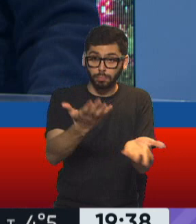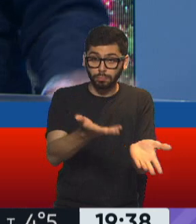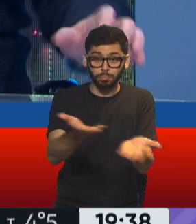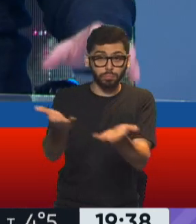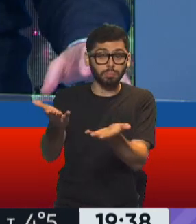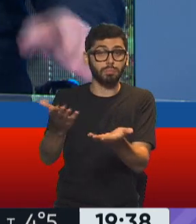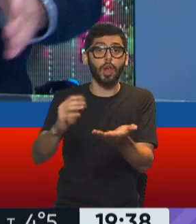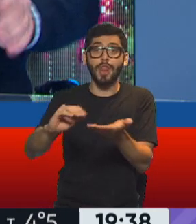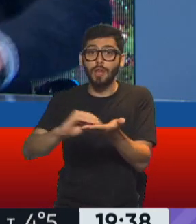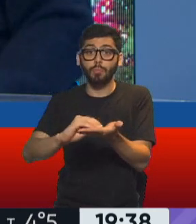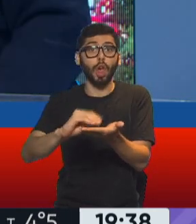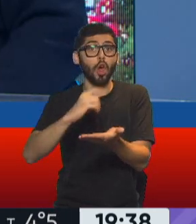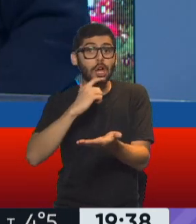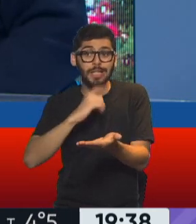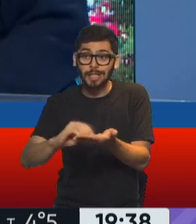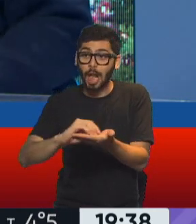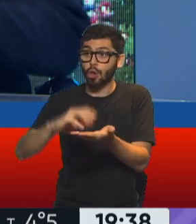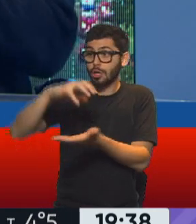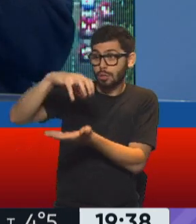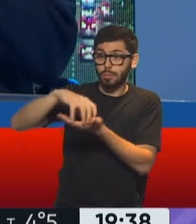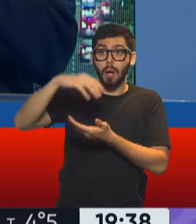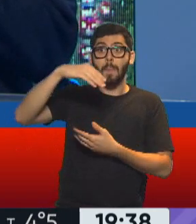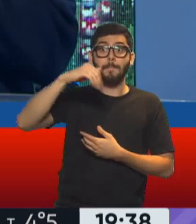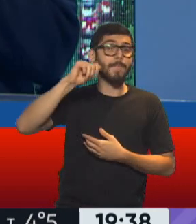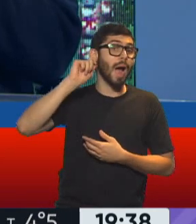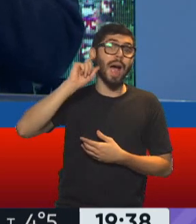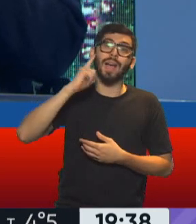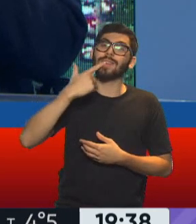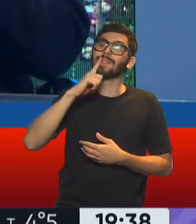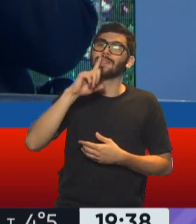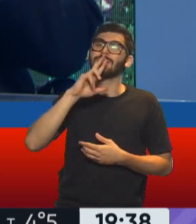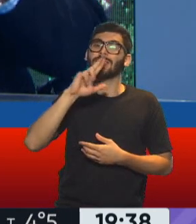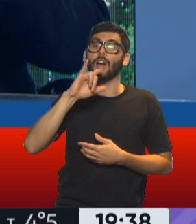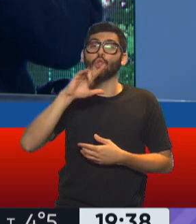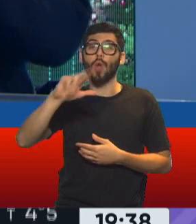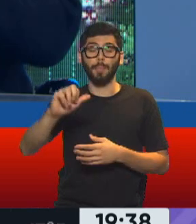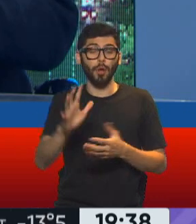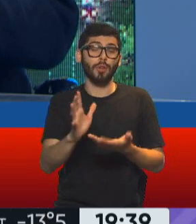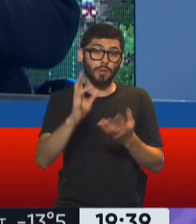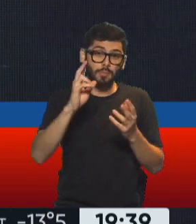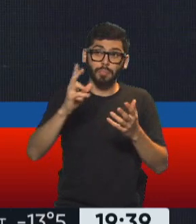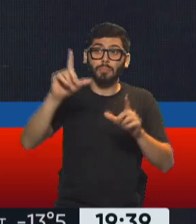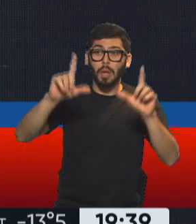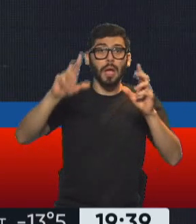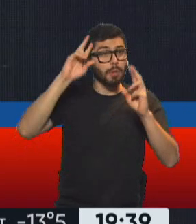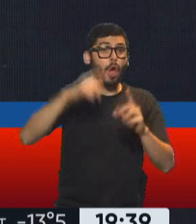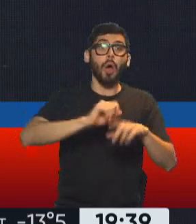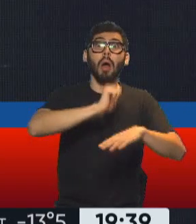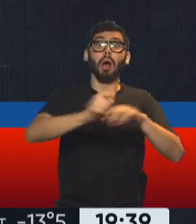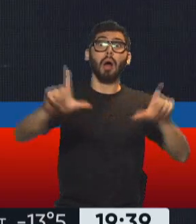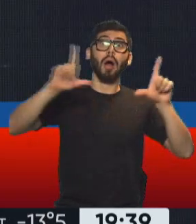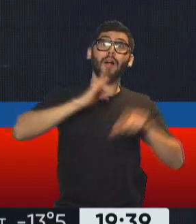Tienen diputados, tienen senadores, tienen consejeros de la magistratura, pero que no hagan denuncias mediáticas, con todo respeto por los medios. Que en todo caso la denuncia sea judicial y con